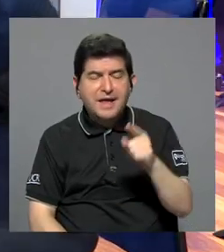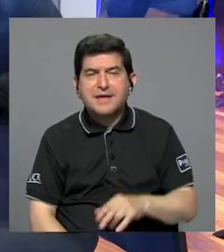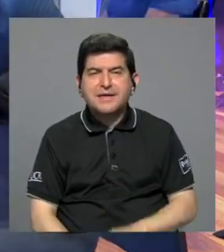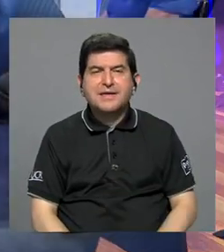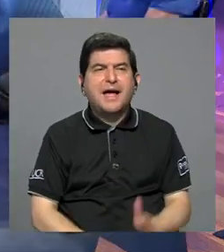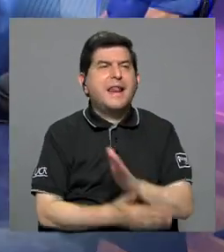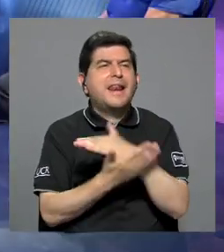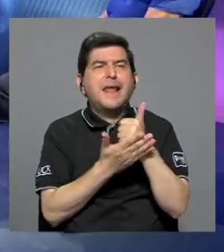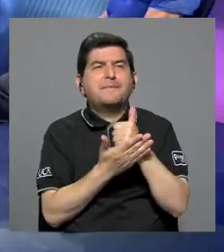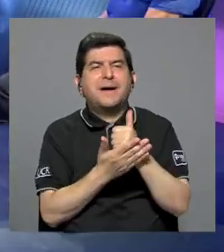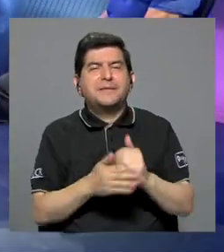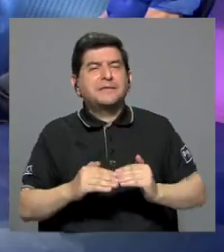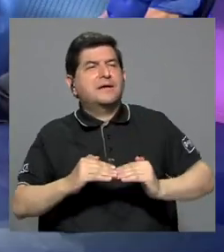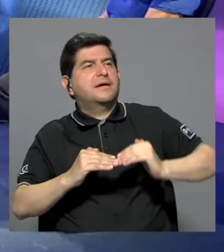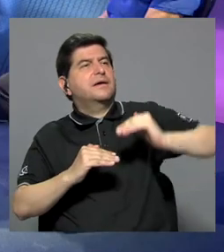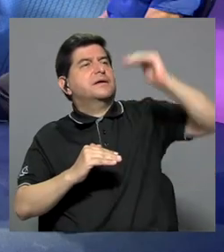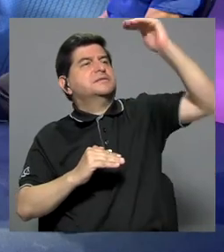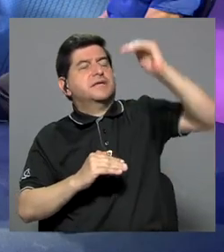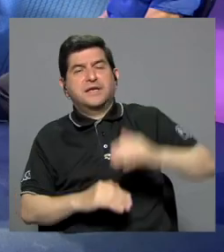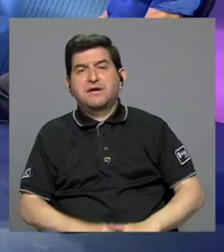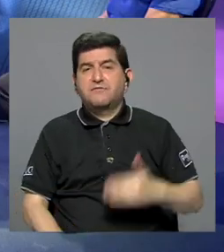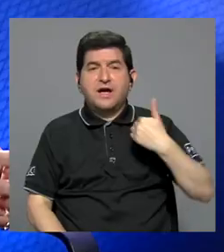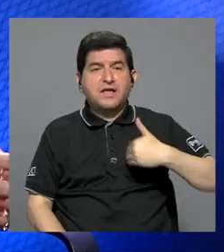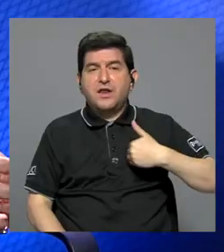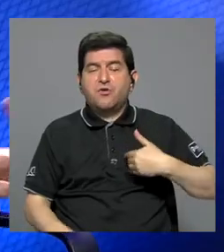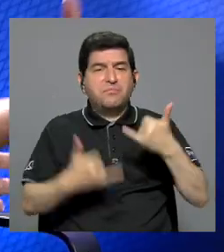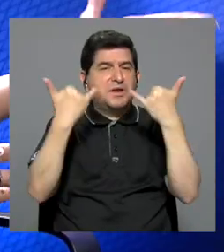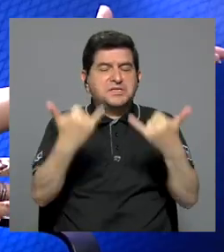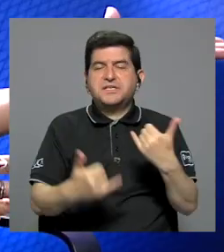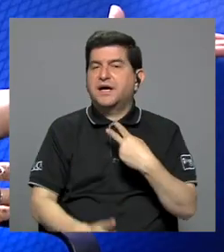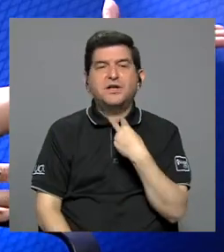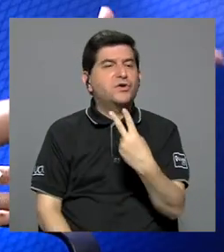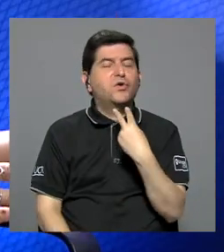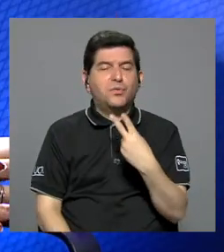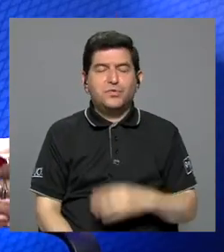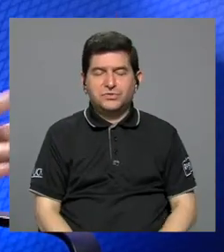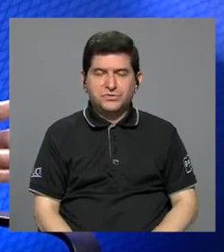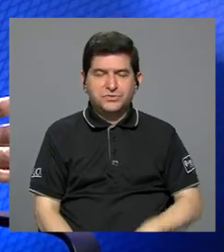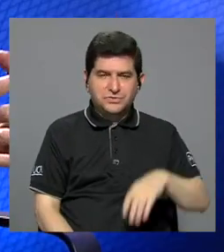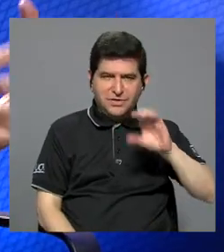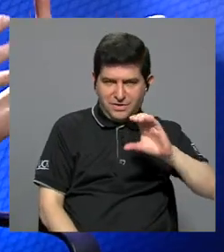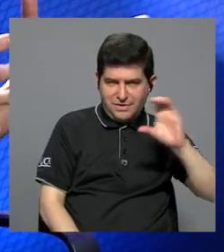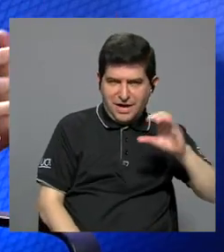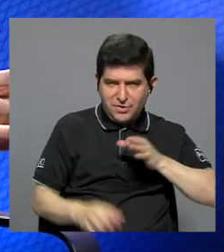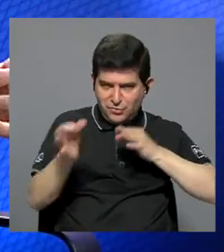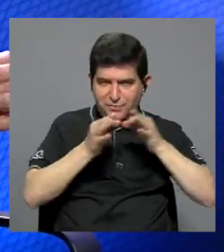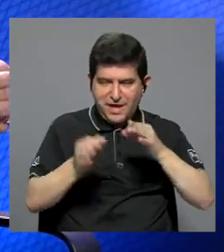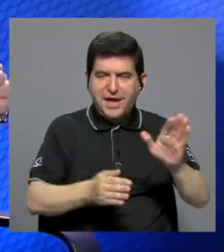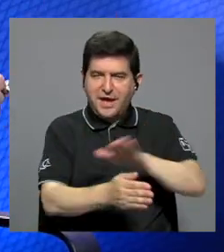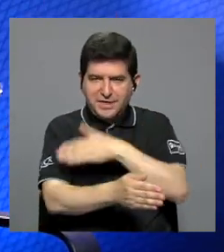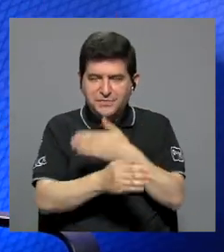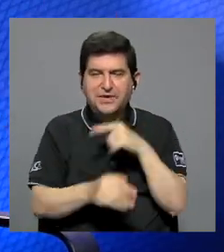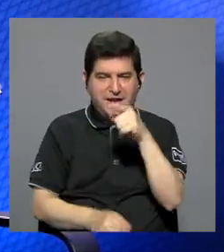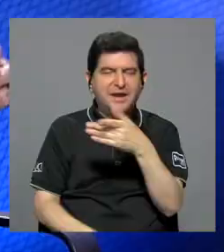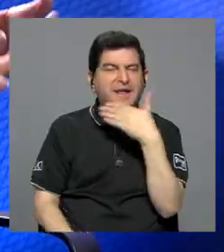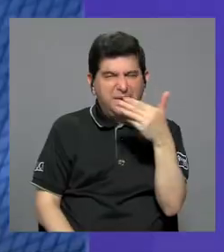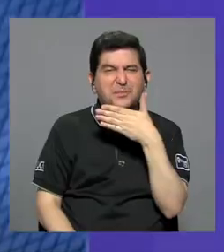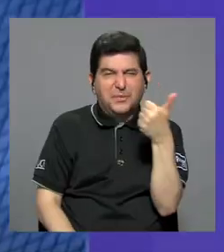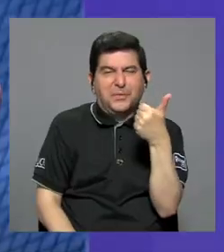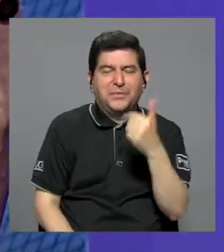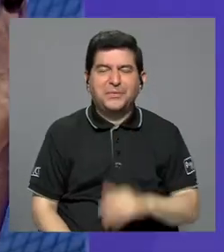ella es la parte que asciende y él se queda sin voz. Carlos va a explicar lo de la música, no quiero entrar ahí porque es mucho más bonito cuando él lo